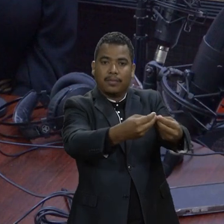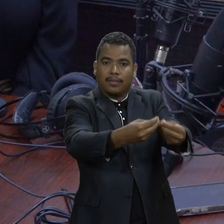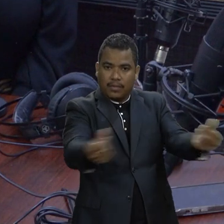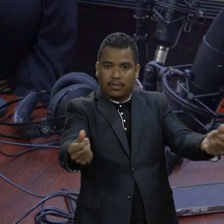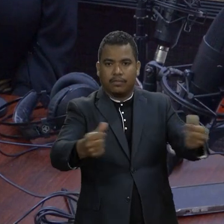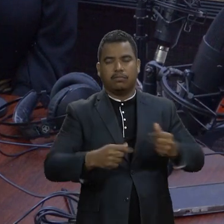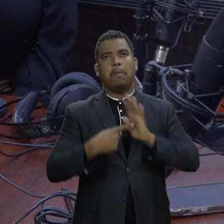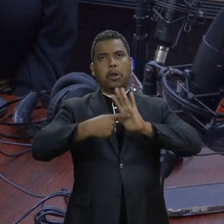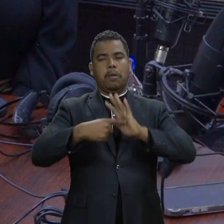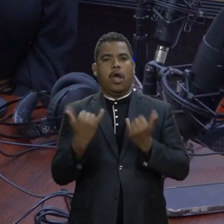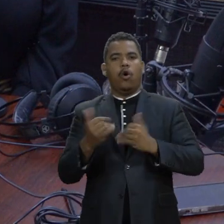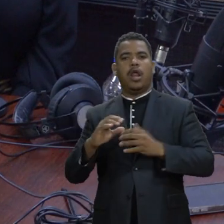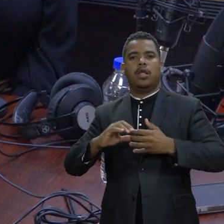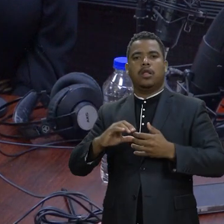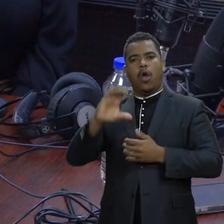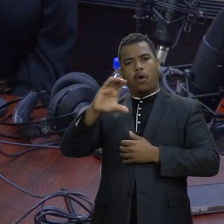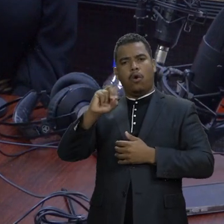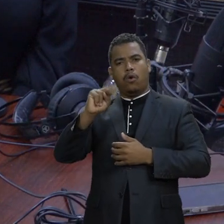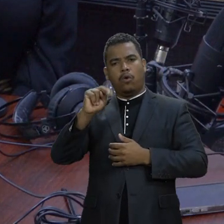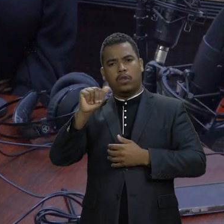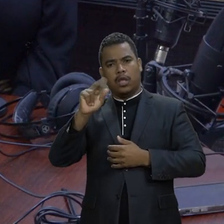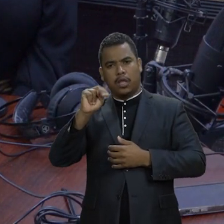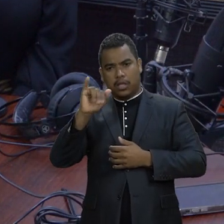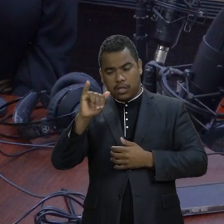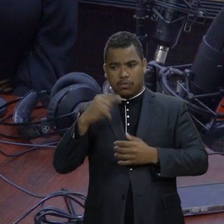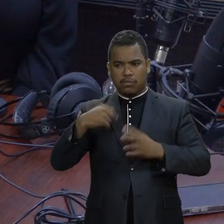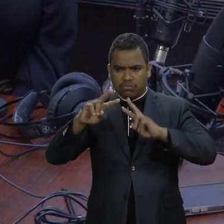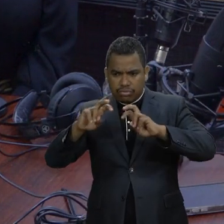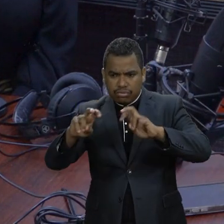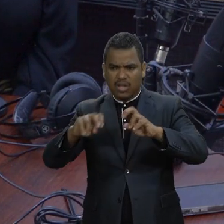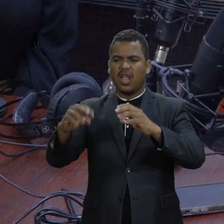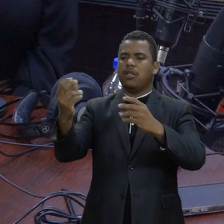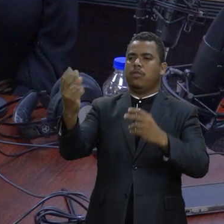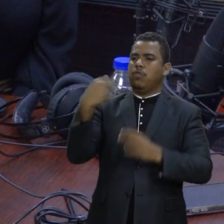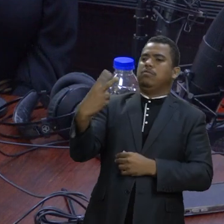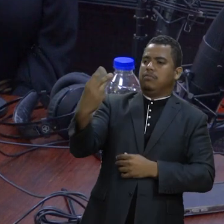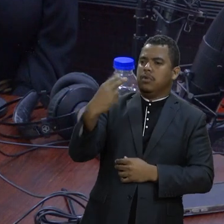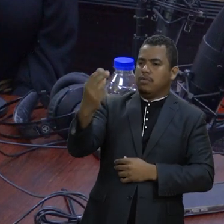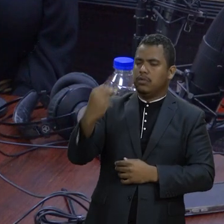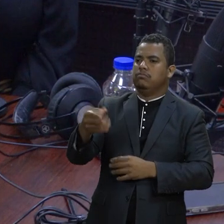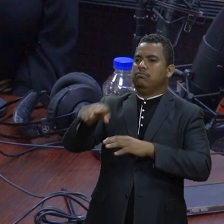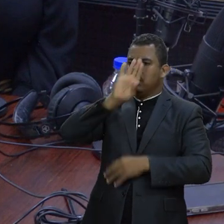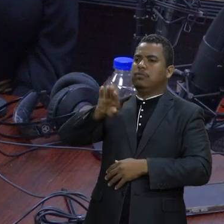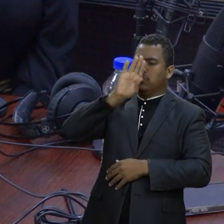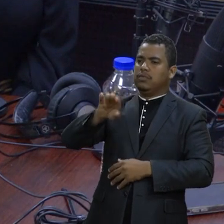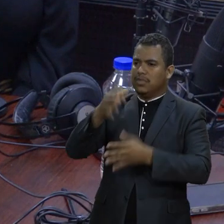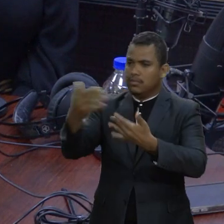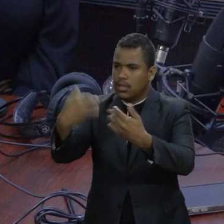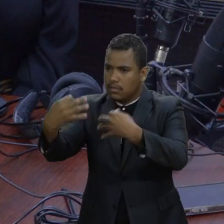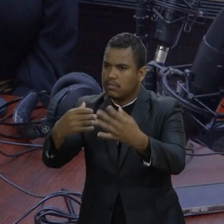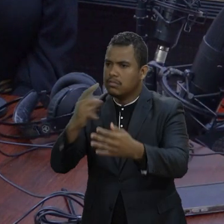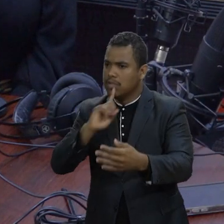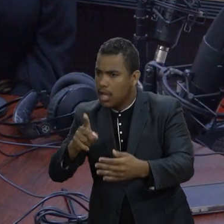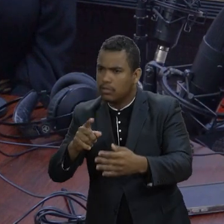así, ¿cómo usted trata con esa tristeza o hasta melancolía para presentar, a toda la población dominicana